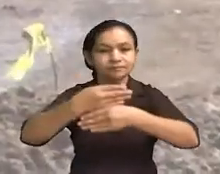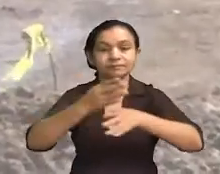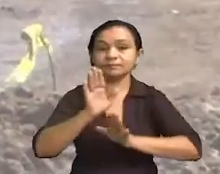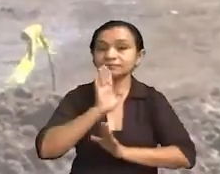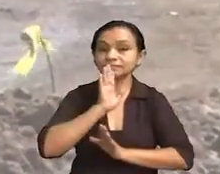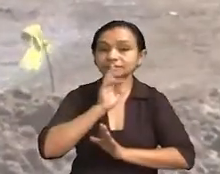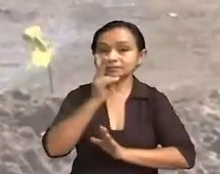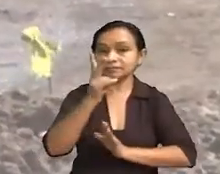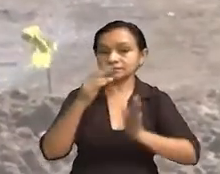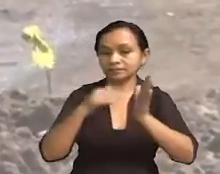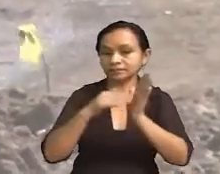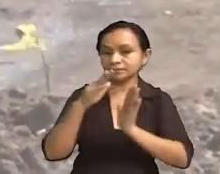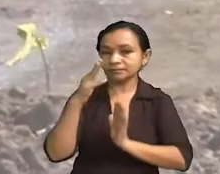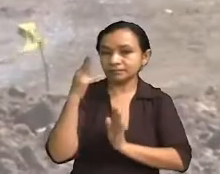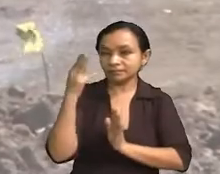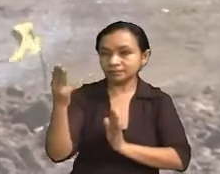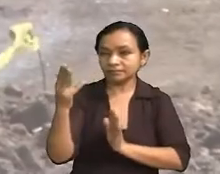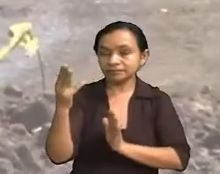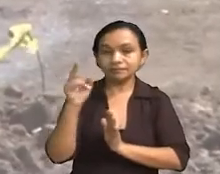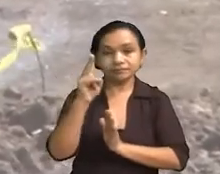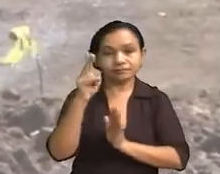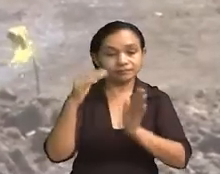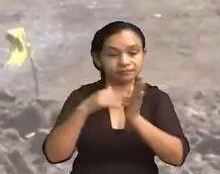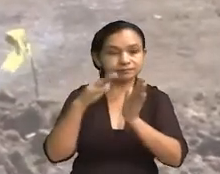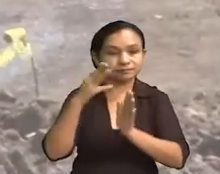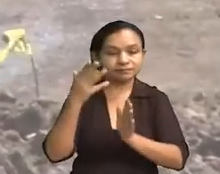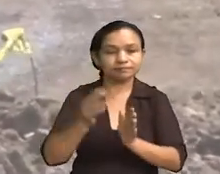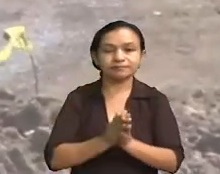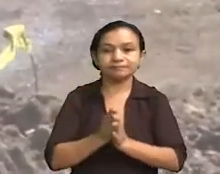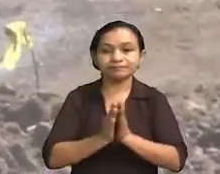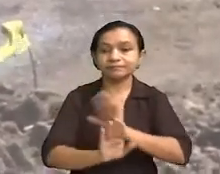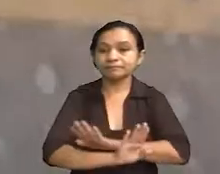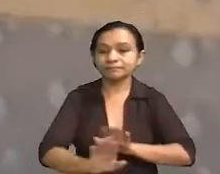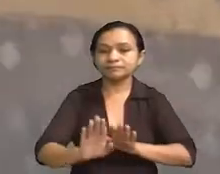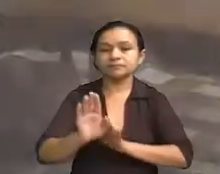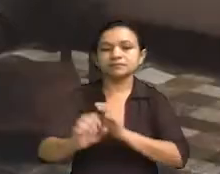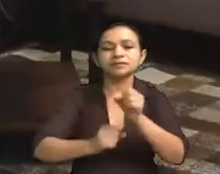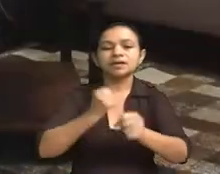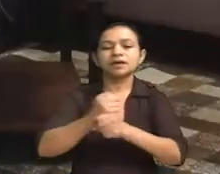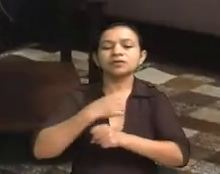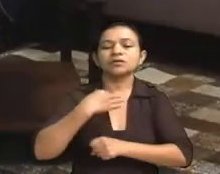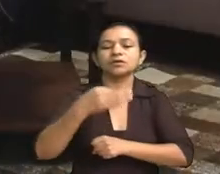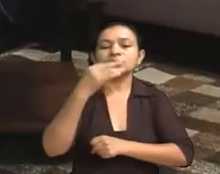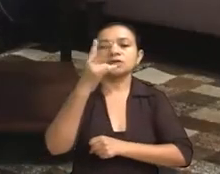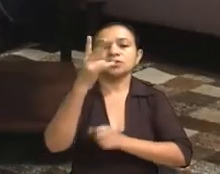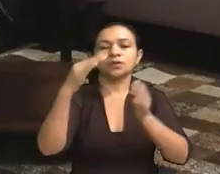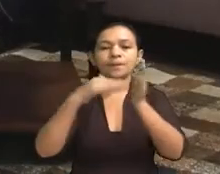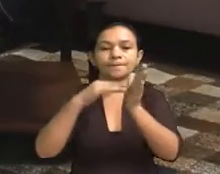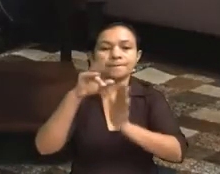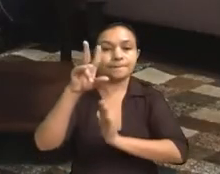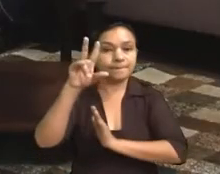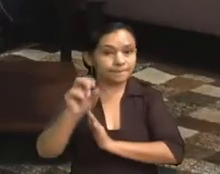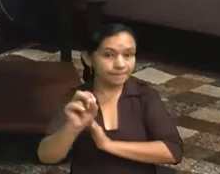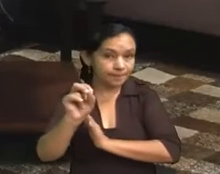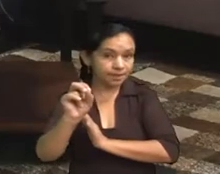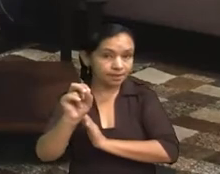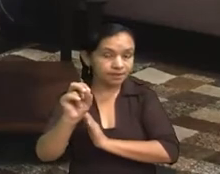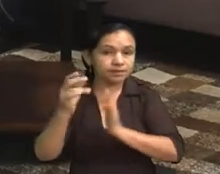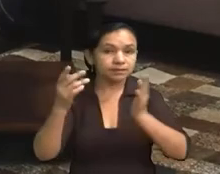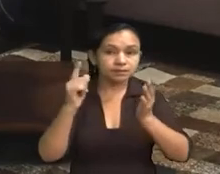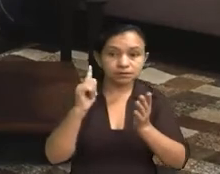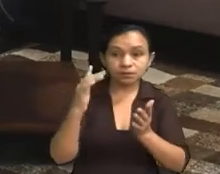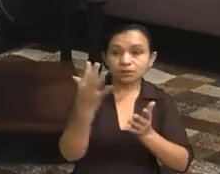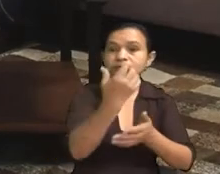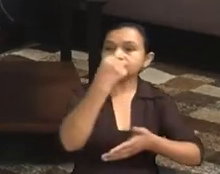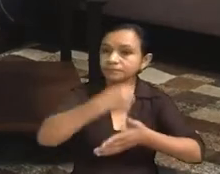del 2019, del Plan de Inversión Pública 2019, vamos al 2020. ¿Qué tenemos previsto? Y esto es parte de todo este esfuerzo